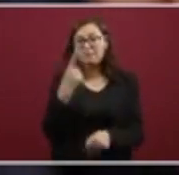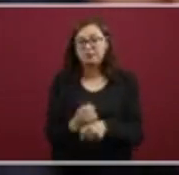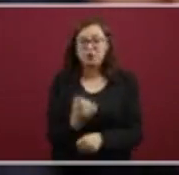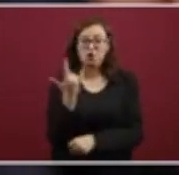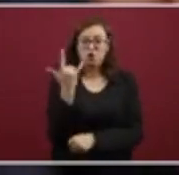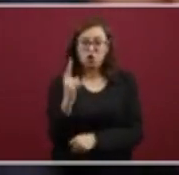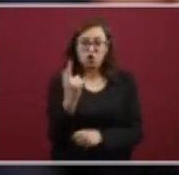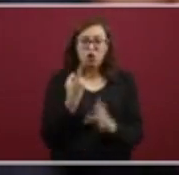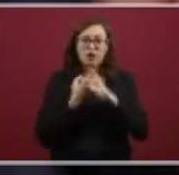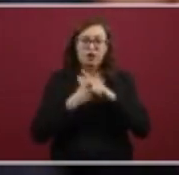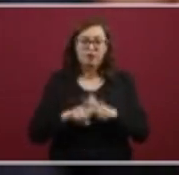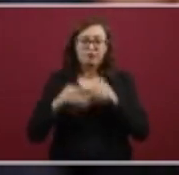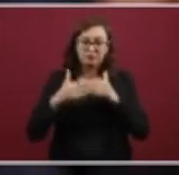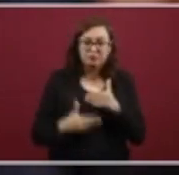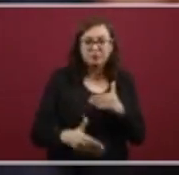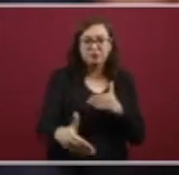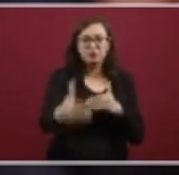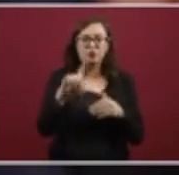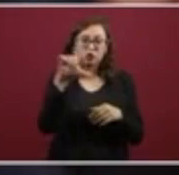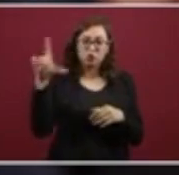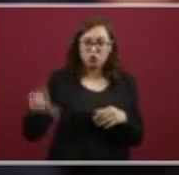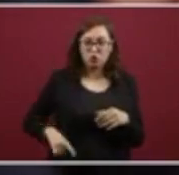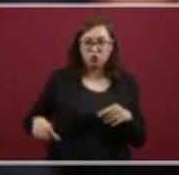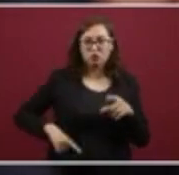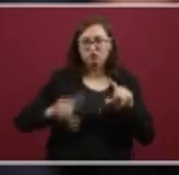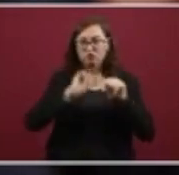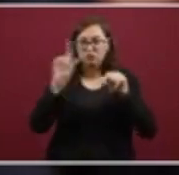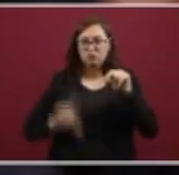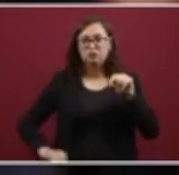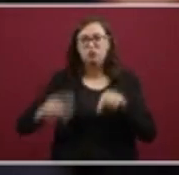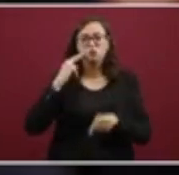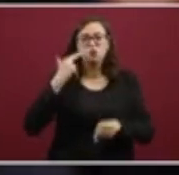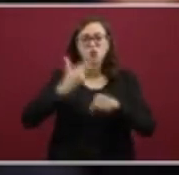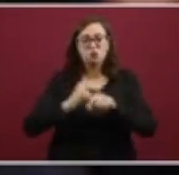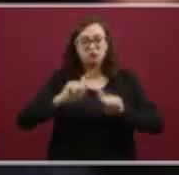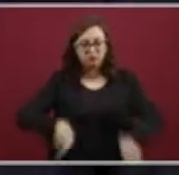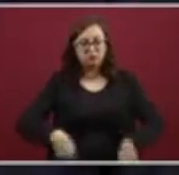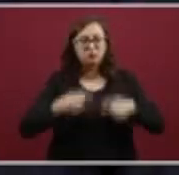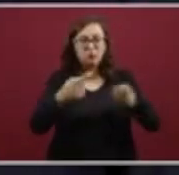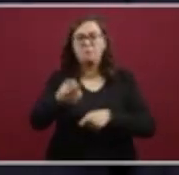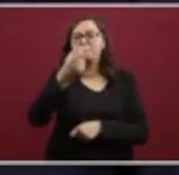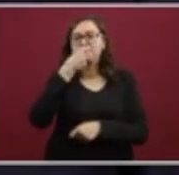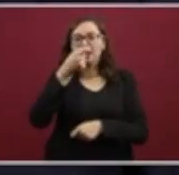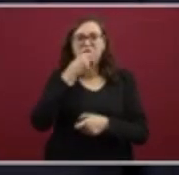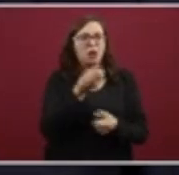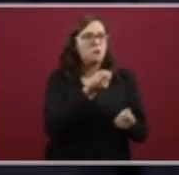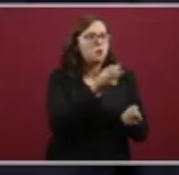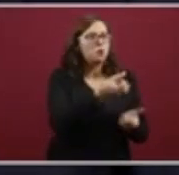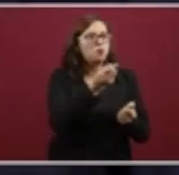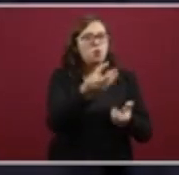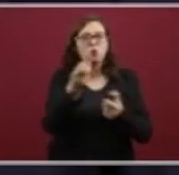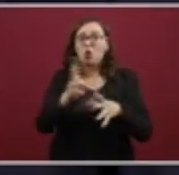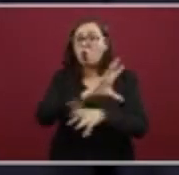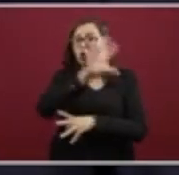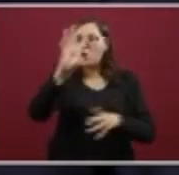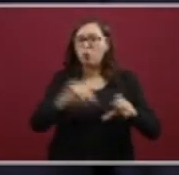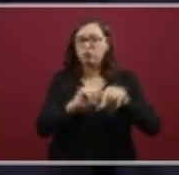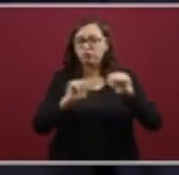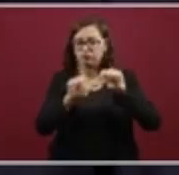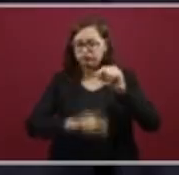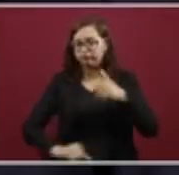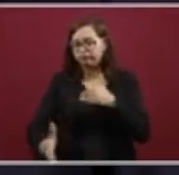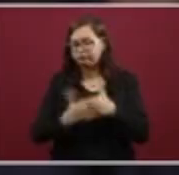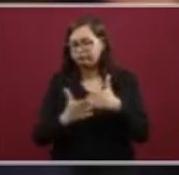ya la federación la que esté entregando los medicamentos, que ya están por concluir todas las compras consolidadas y que a la vez